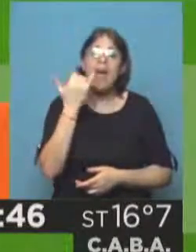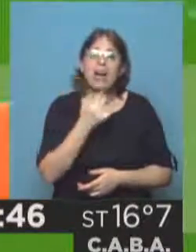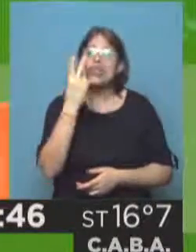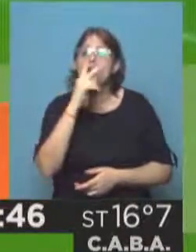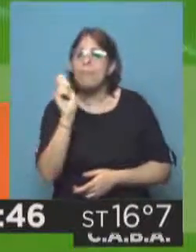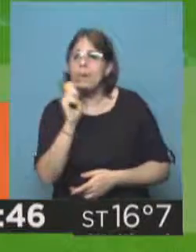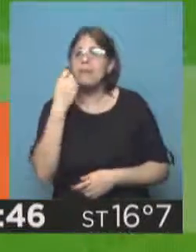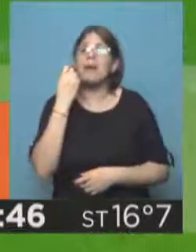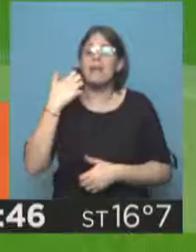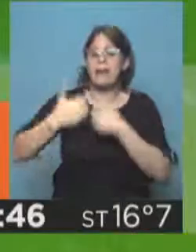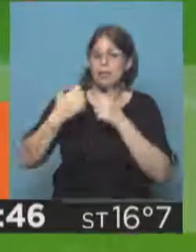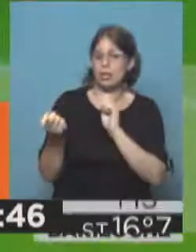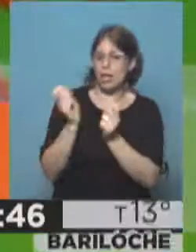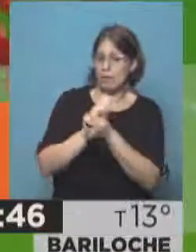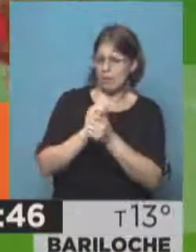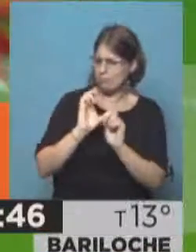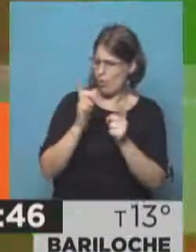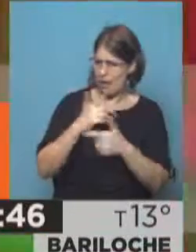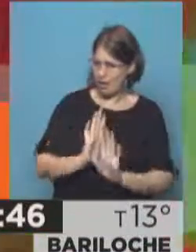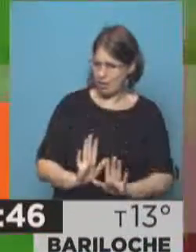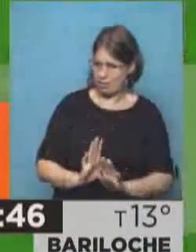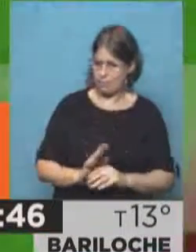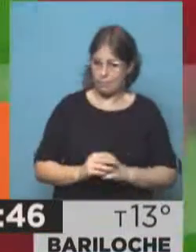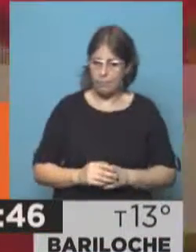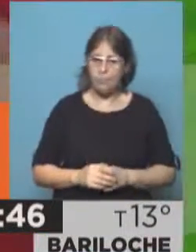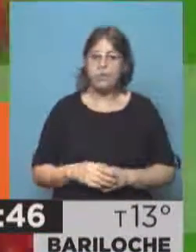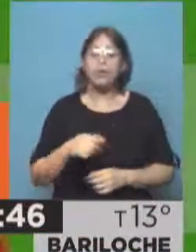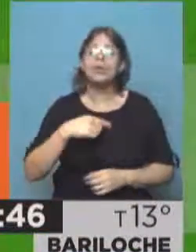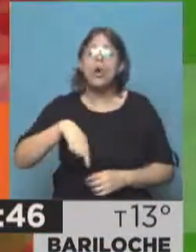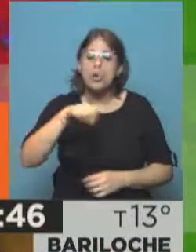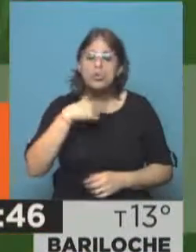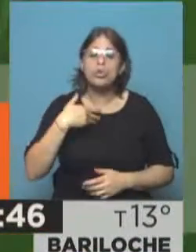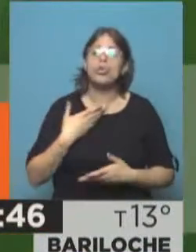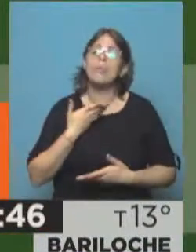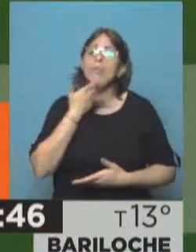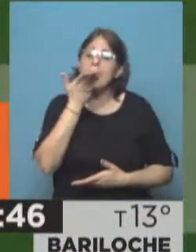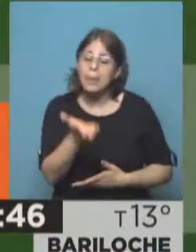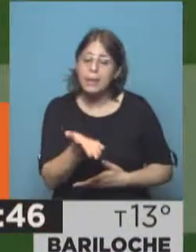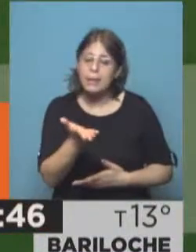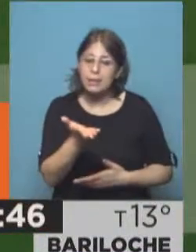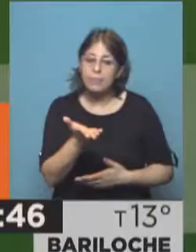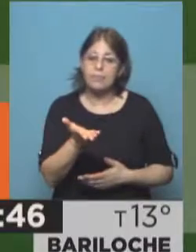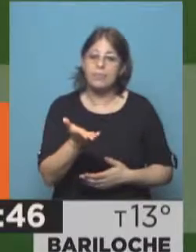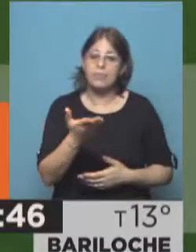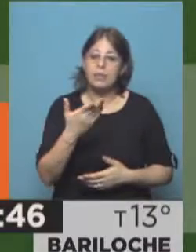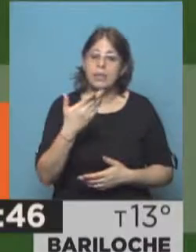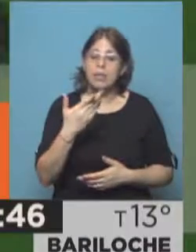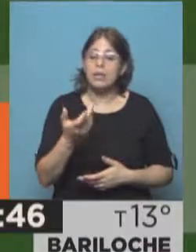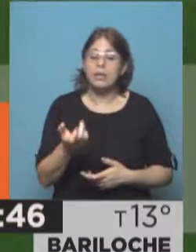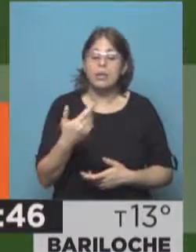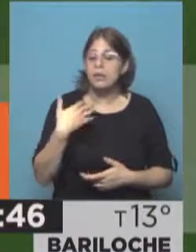para cambiar el campeonato. De ninguna manera fue así la cosa. Nosotros exigimos o pedimos lo que nos